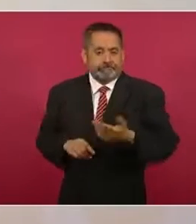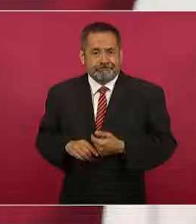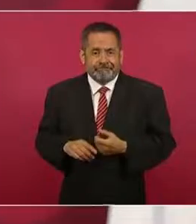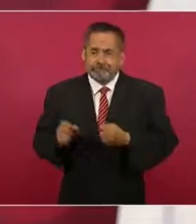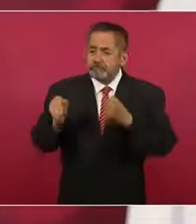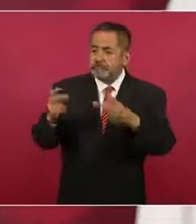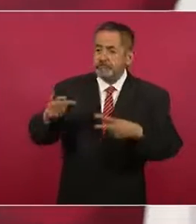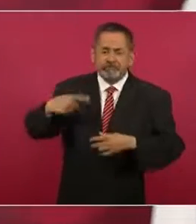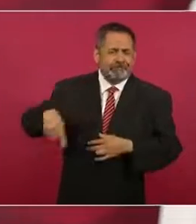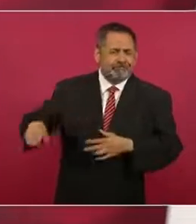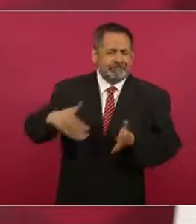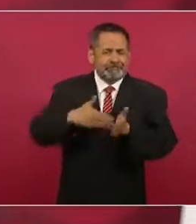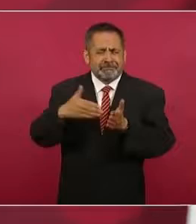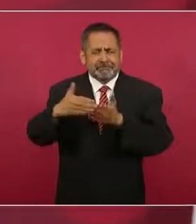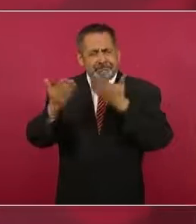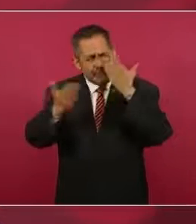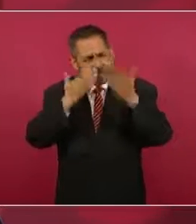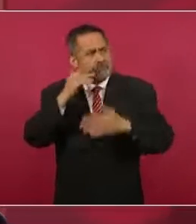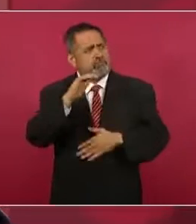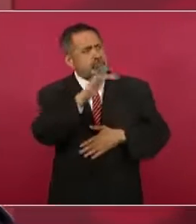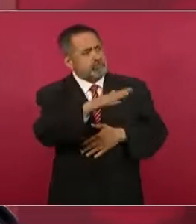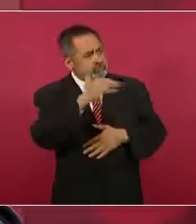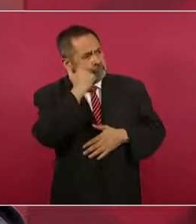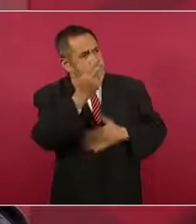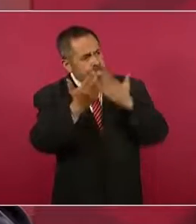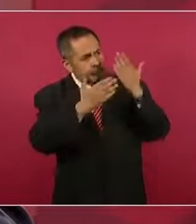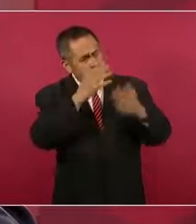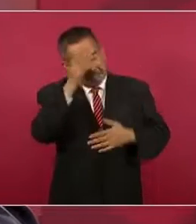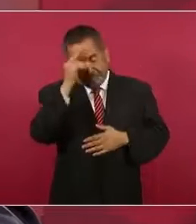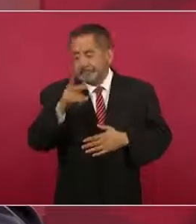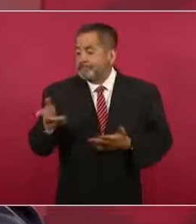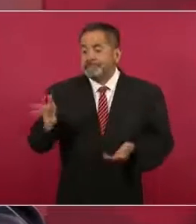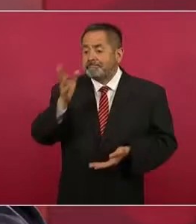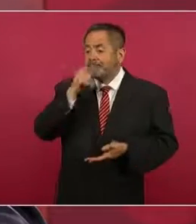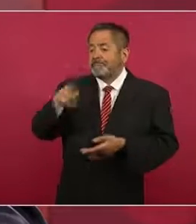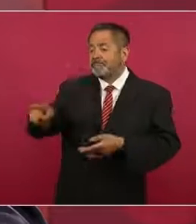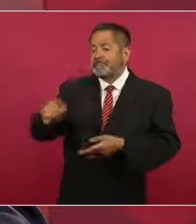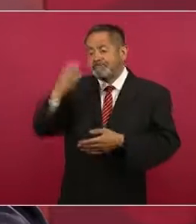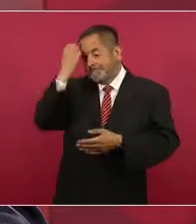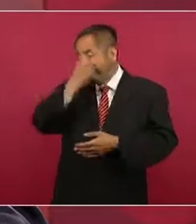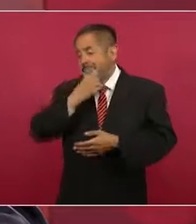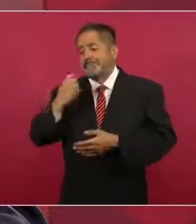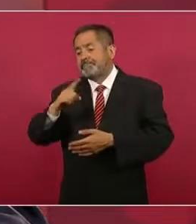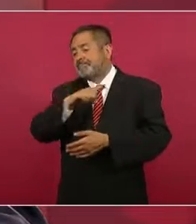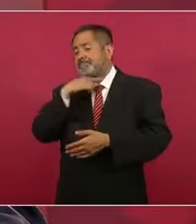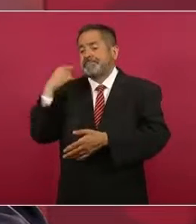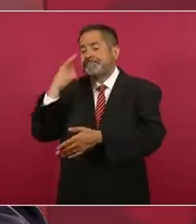rechazaba a miles de estudiantes con la mentira de que no pasaban el examen de admisión.